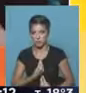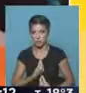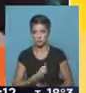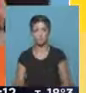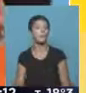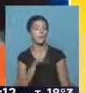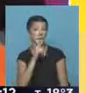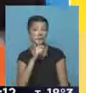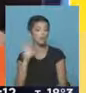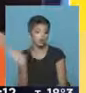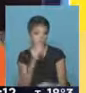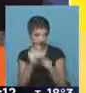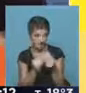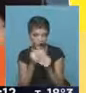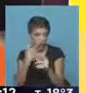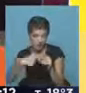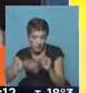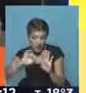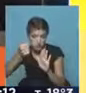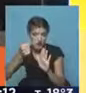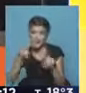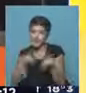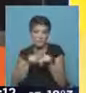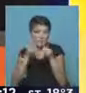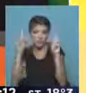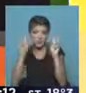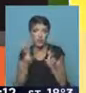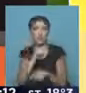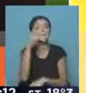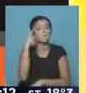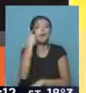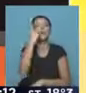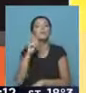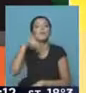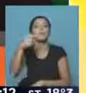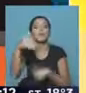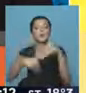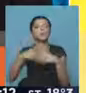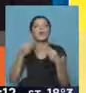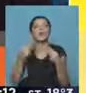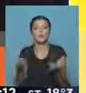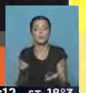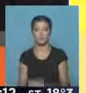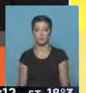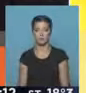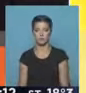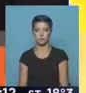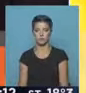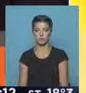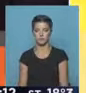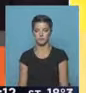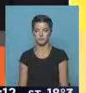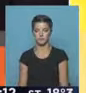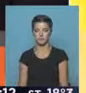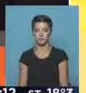parece que va a tener que enfrentar lo mismo. ¿Cómo ves Francia el día después? ¿A dónde tiene que ir? Bueno, justamente, puesto